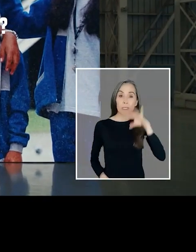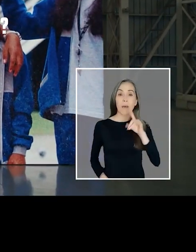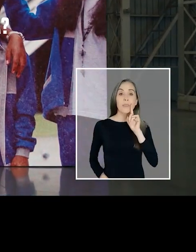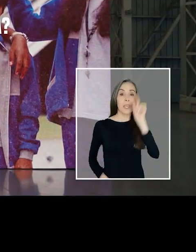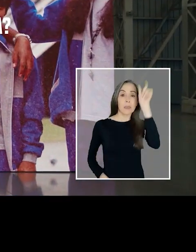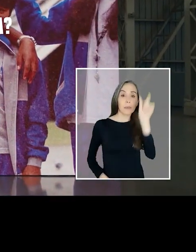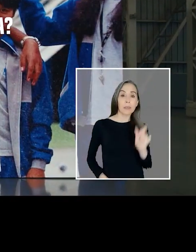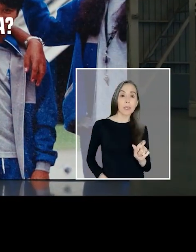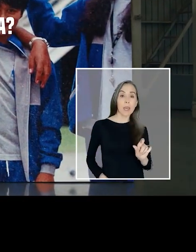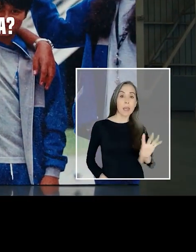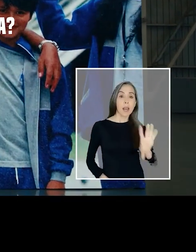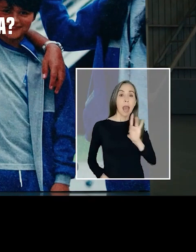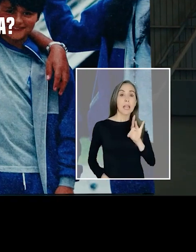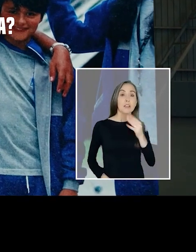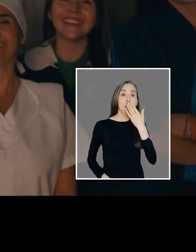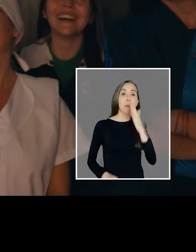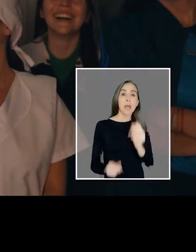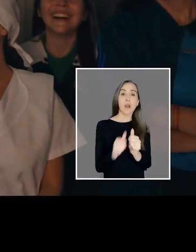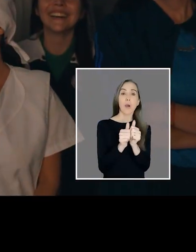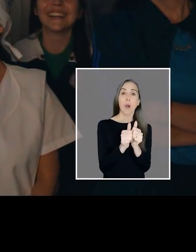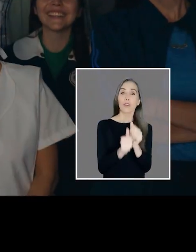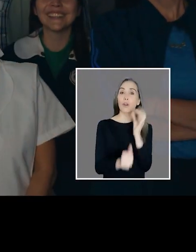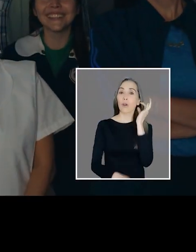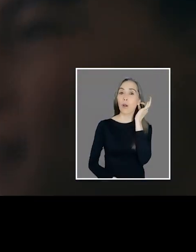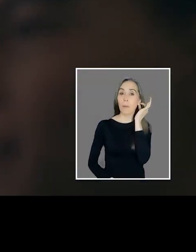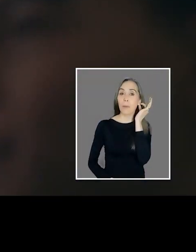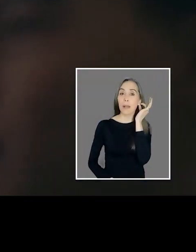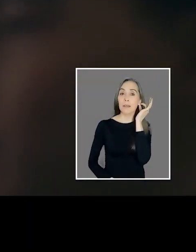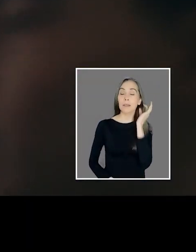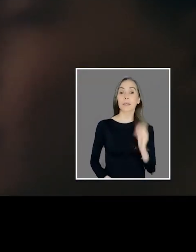¿Sabes quién fue elegida mejor compañera?